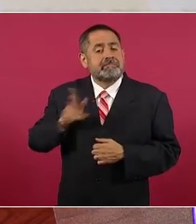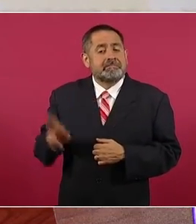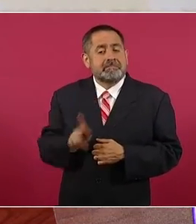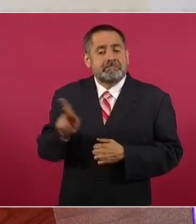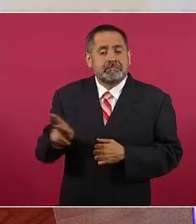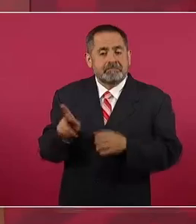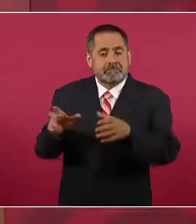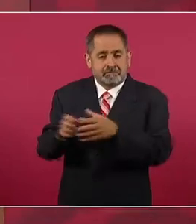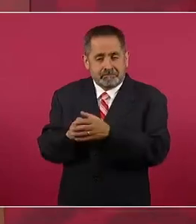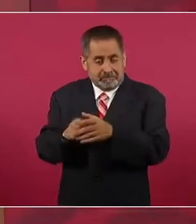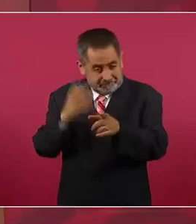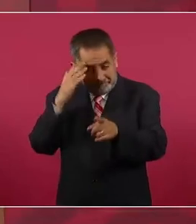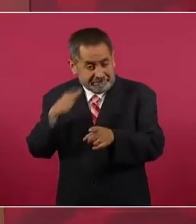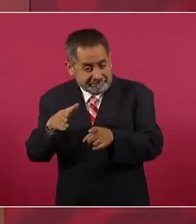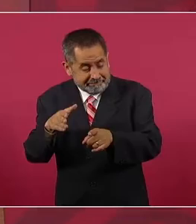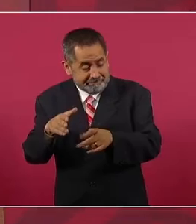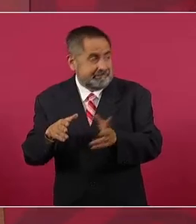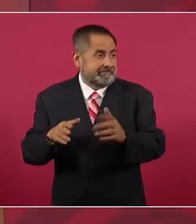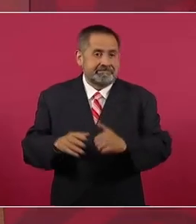¿saben cómo era?